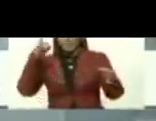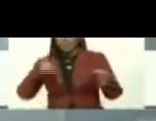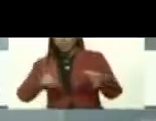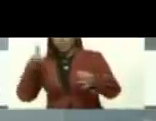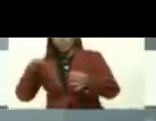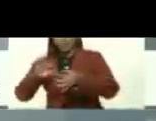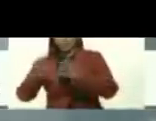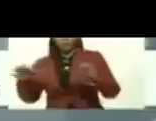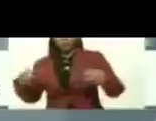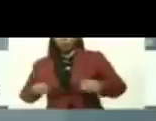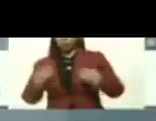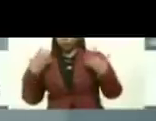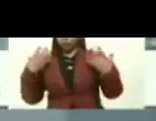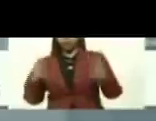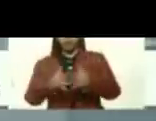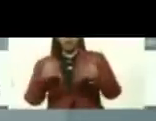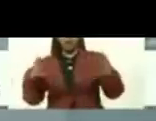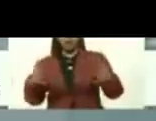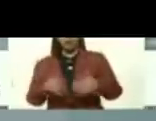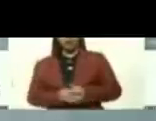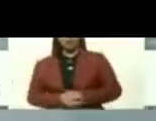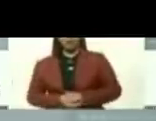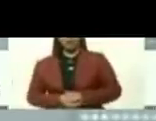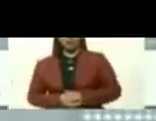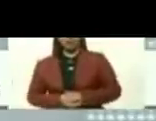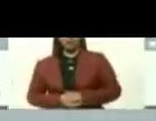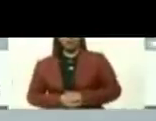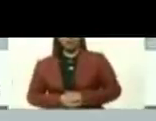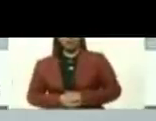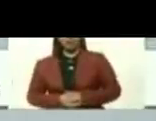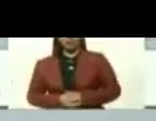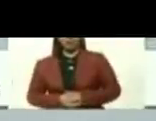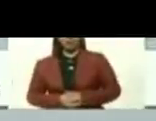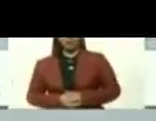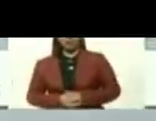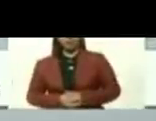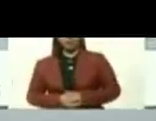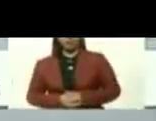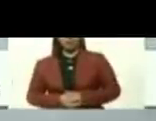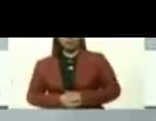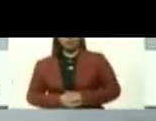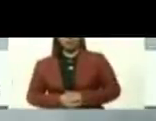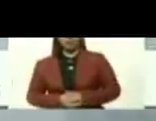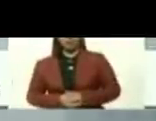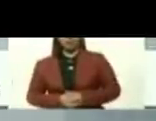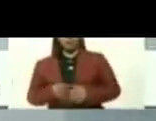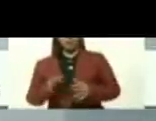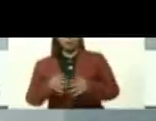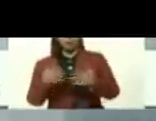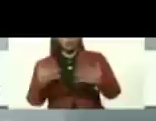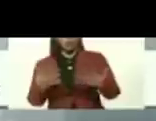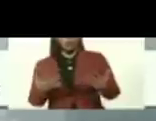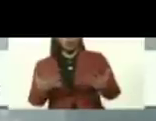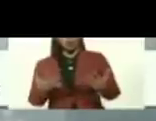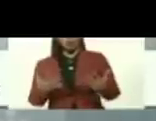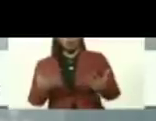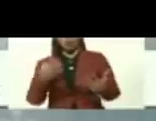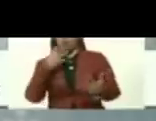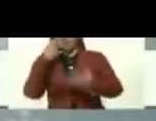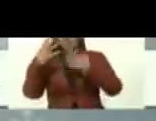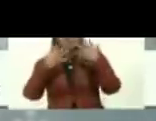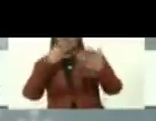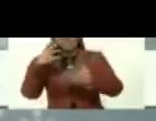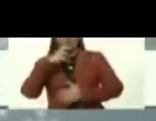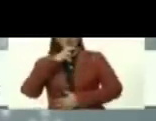es una emoción muy grande, les digo, no apto para cardíaco. Y cuando Nanú Díaz gritaba, oro,